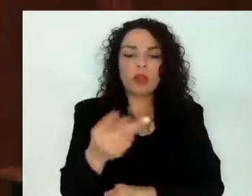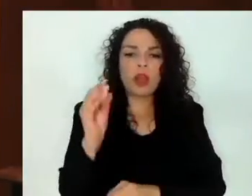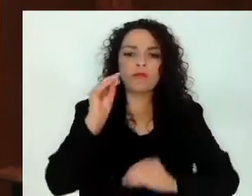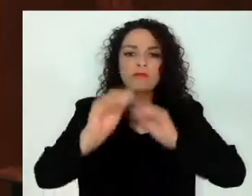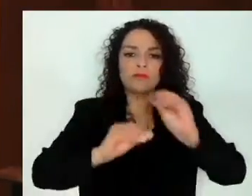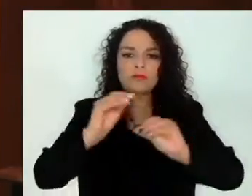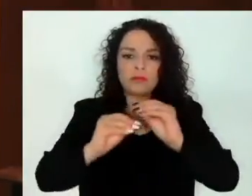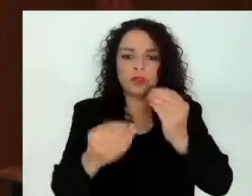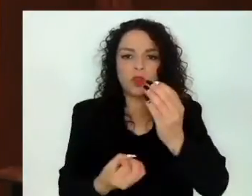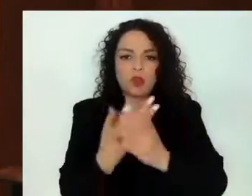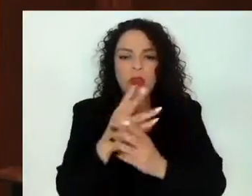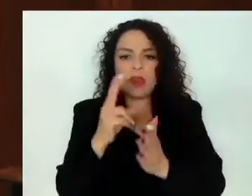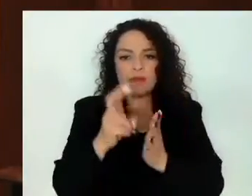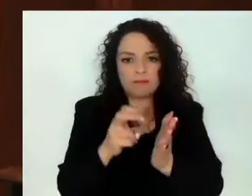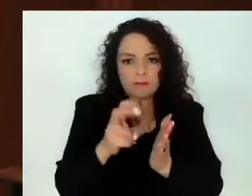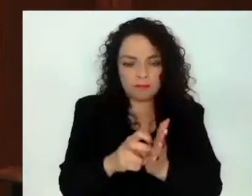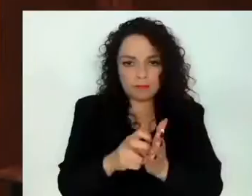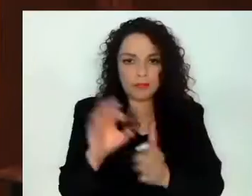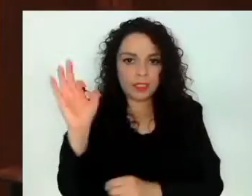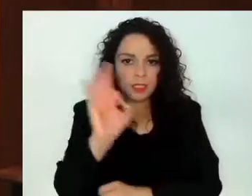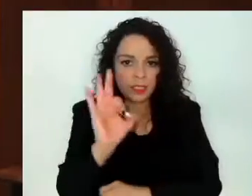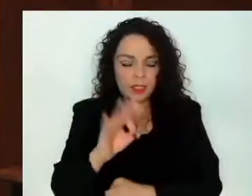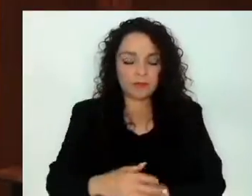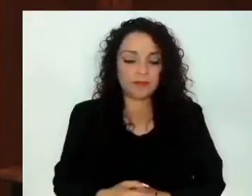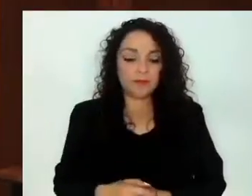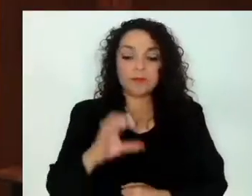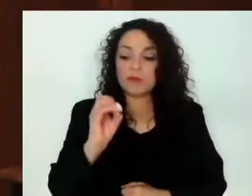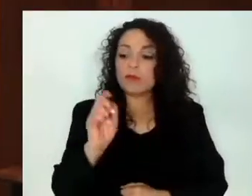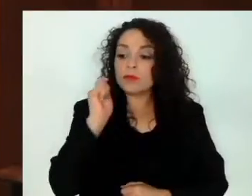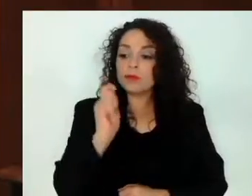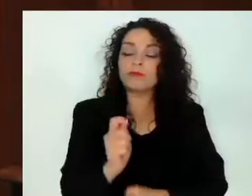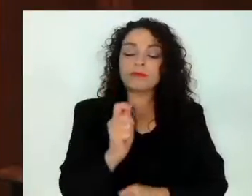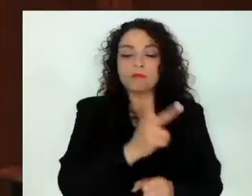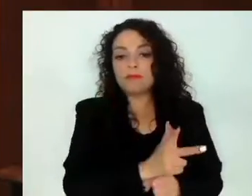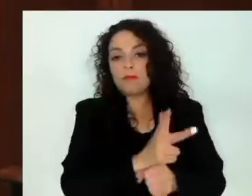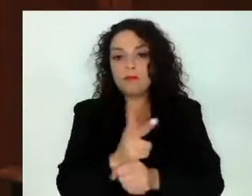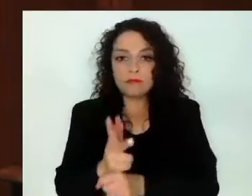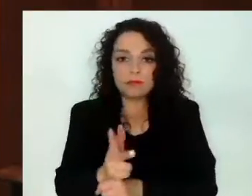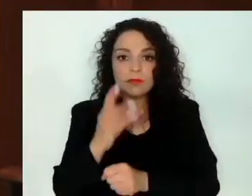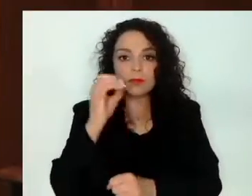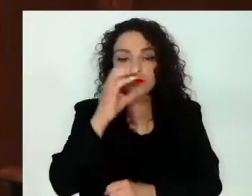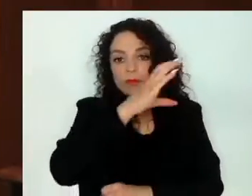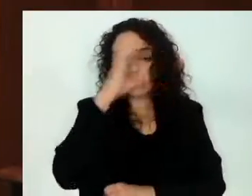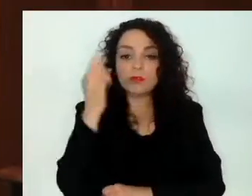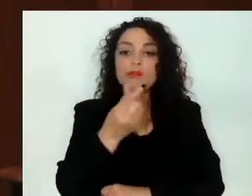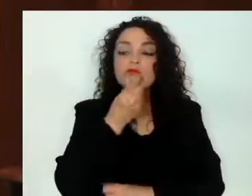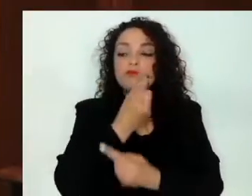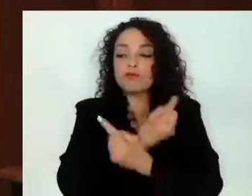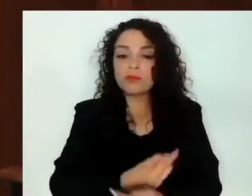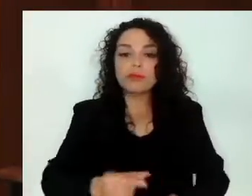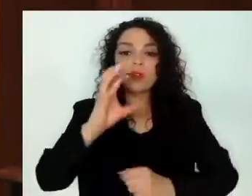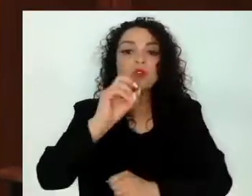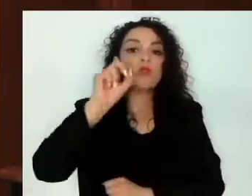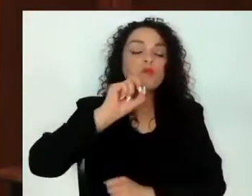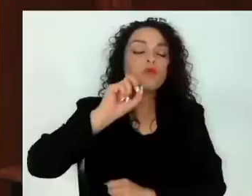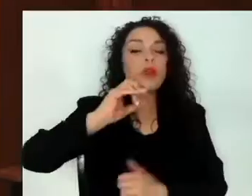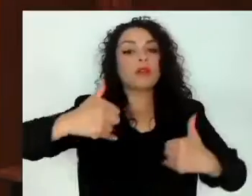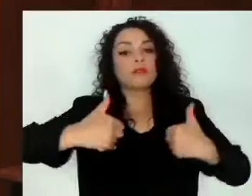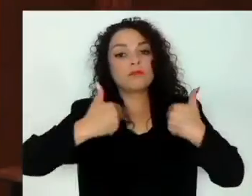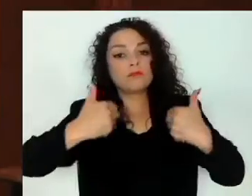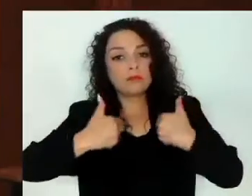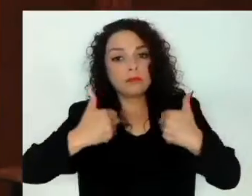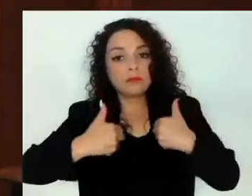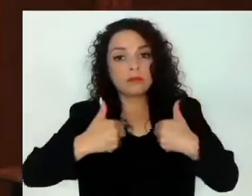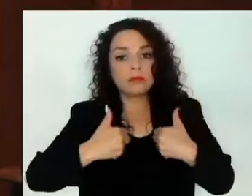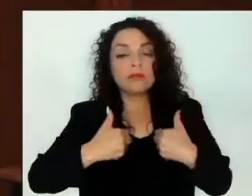imágenes, audios o videos de cadáveres de niñas, de mujeres o adolescentes, de las circunstancias de